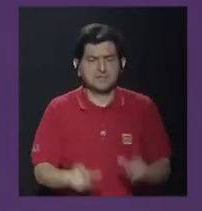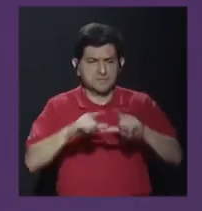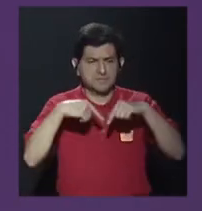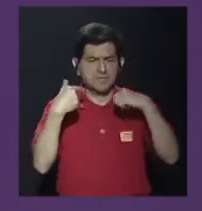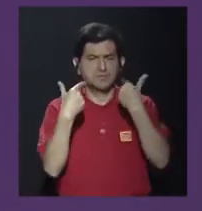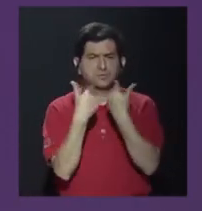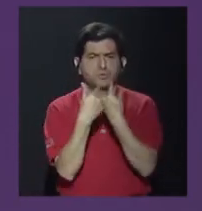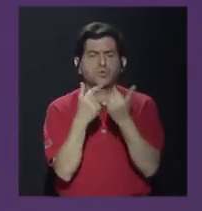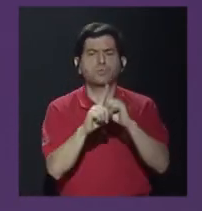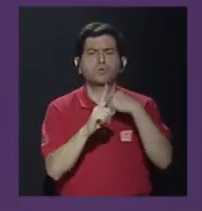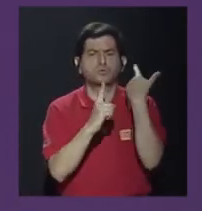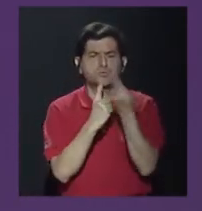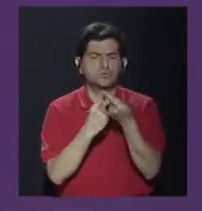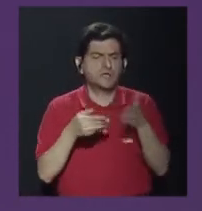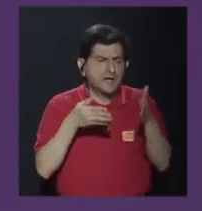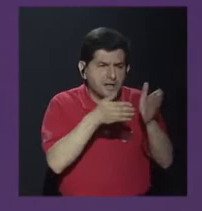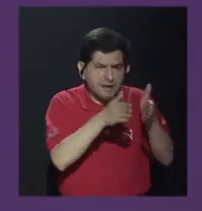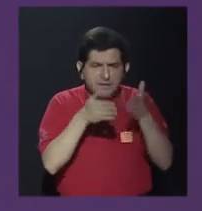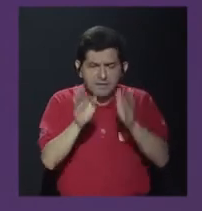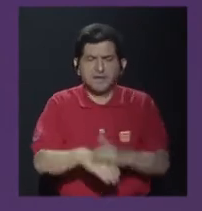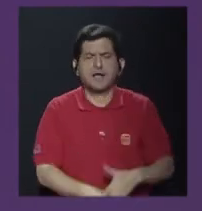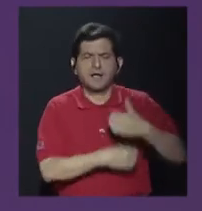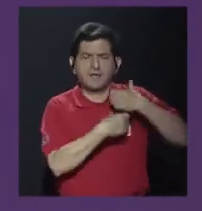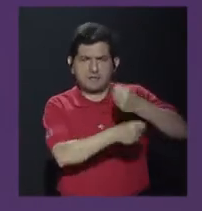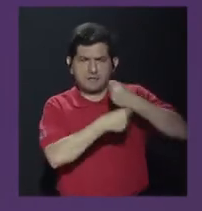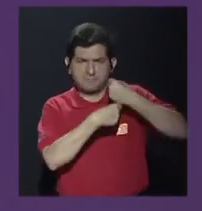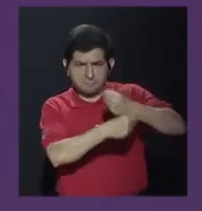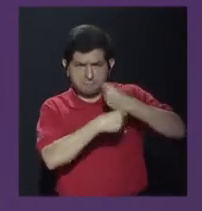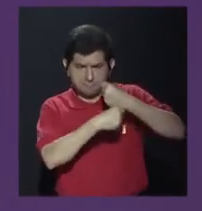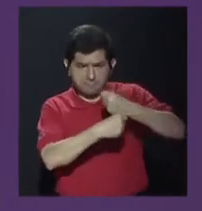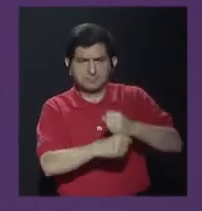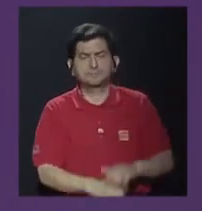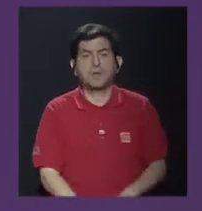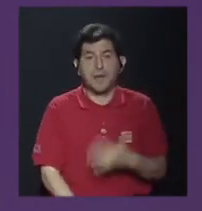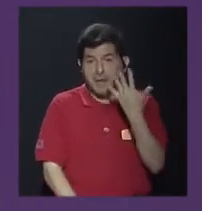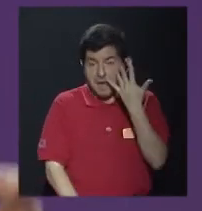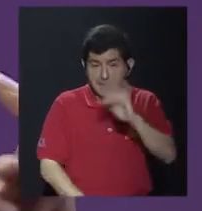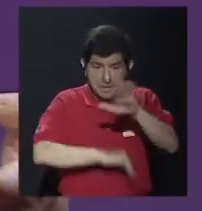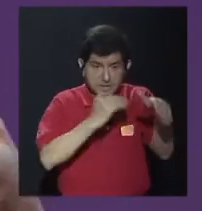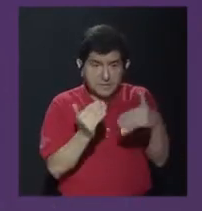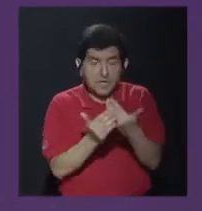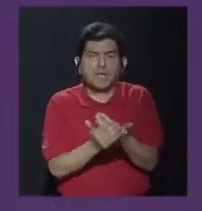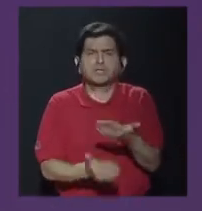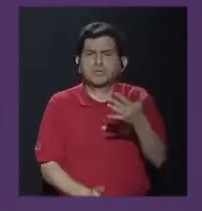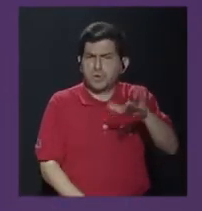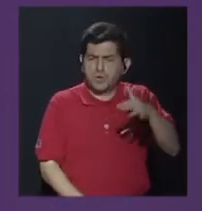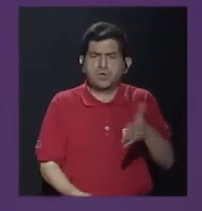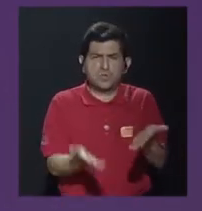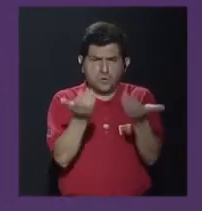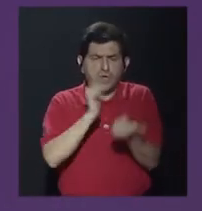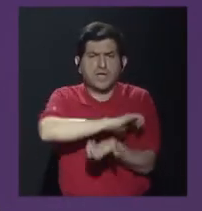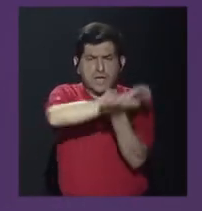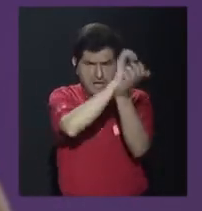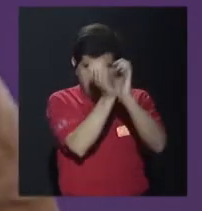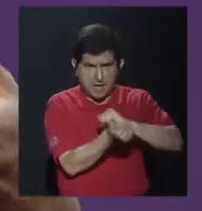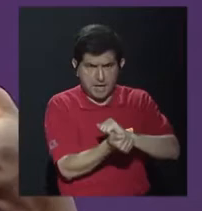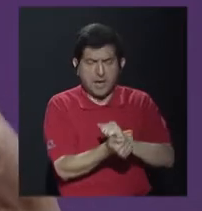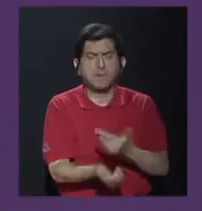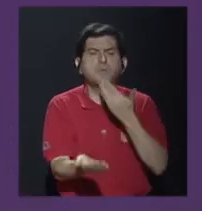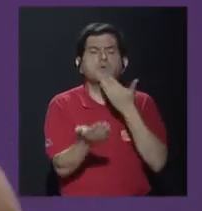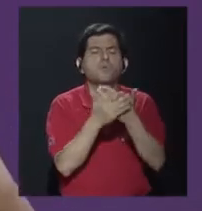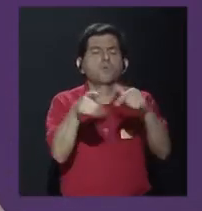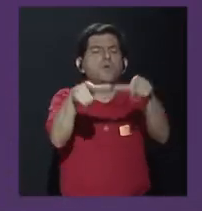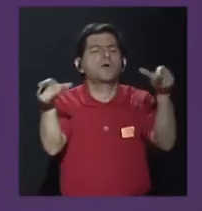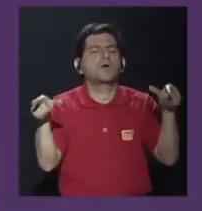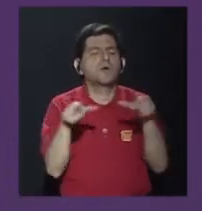calle, encontrados en la calle con sus pancartas manifestándose, y pareciera que todos más o menos quieran transformaciones para un buen